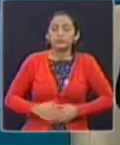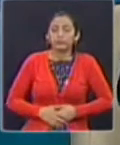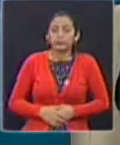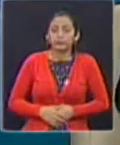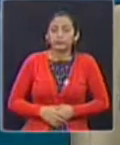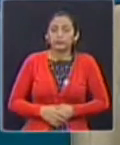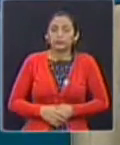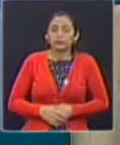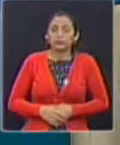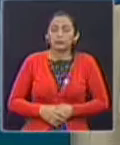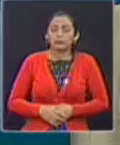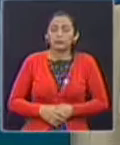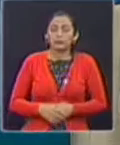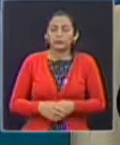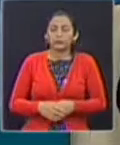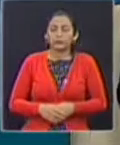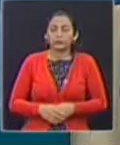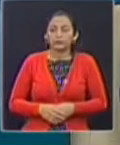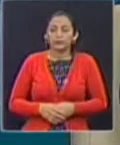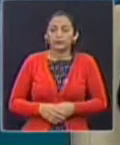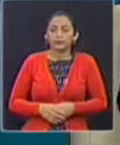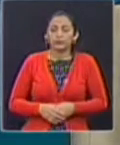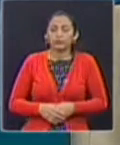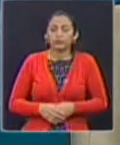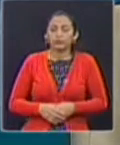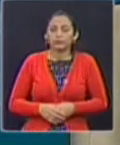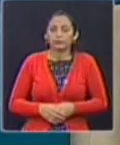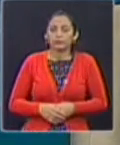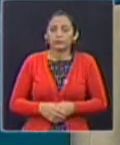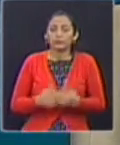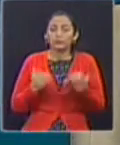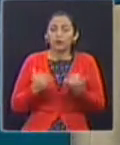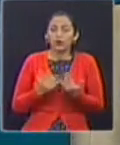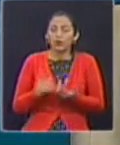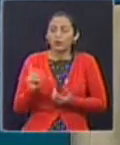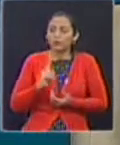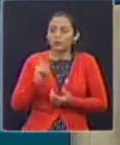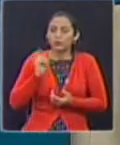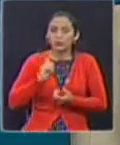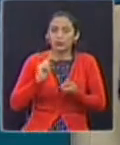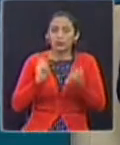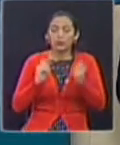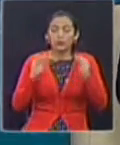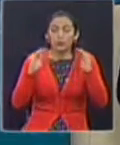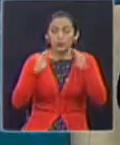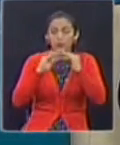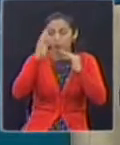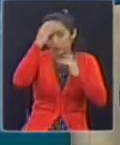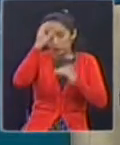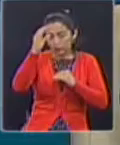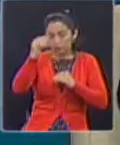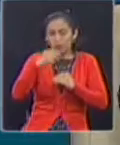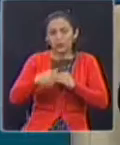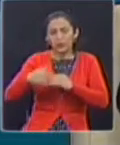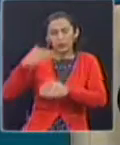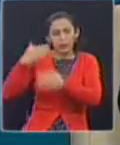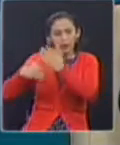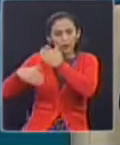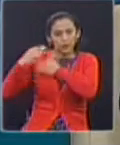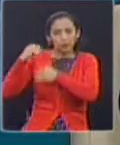se obscurece la matriz de la Casa de la Cultura, que siempre fue contemplada